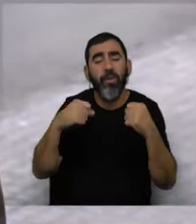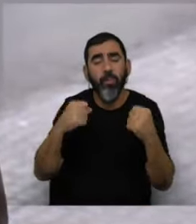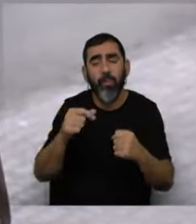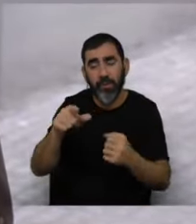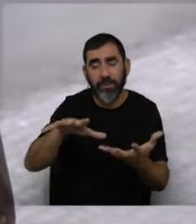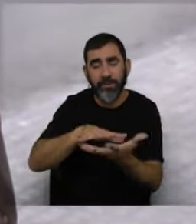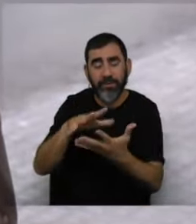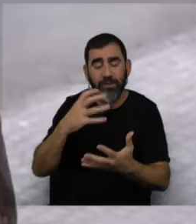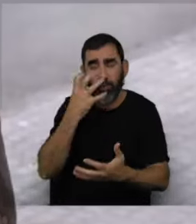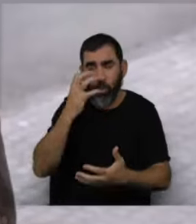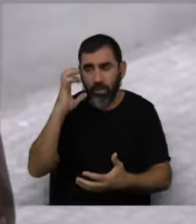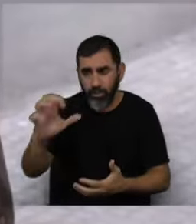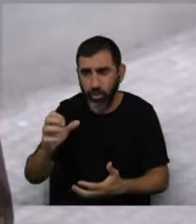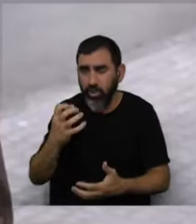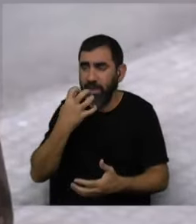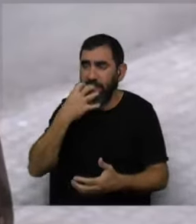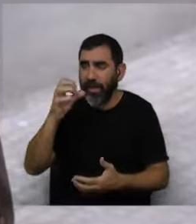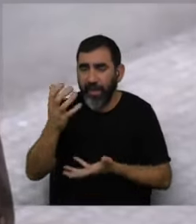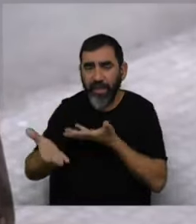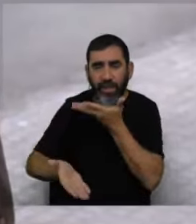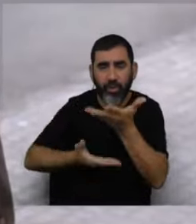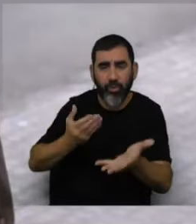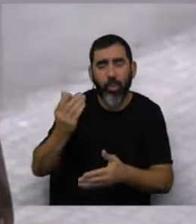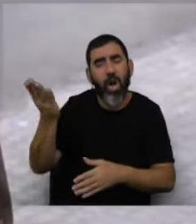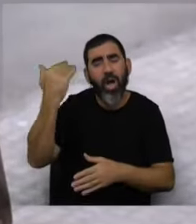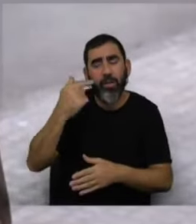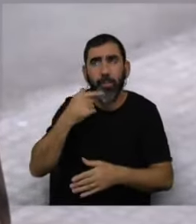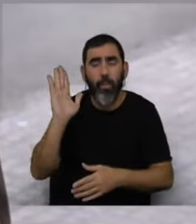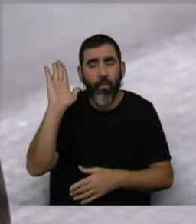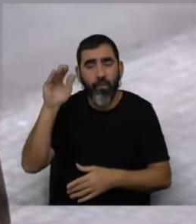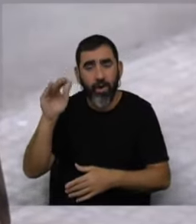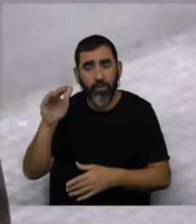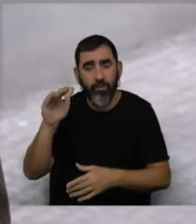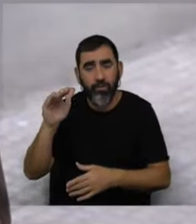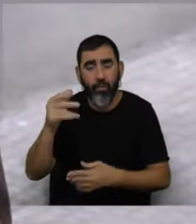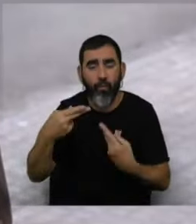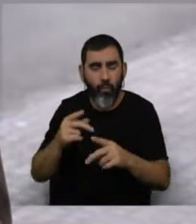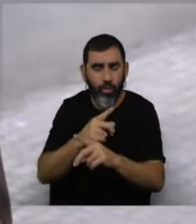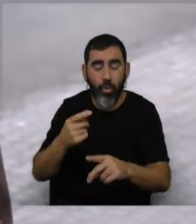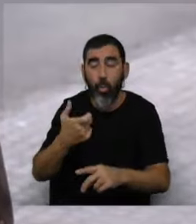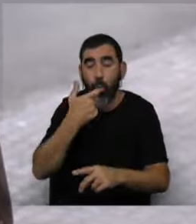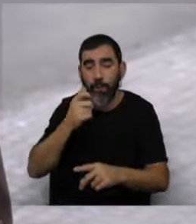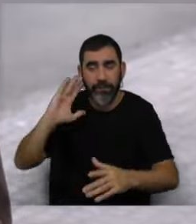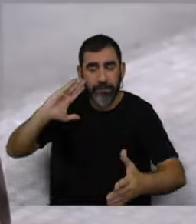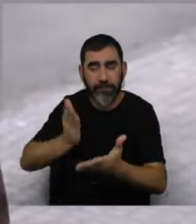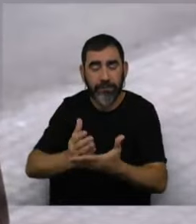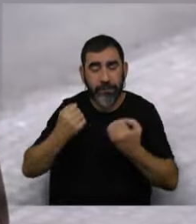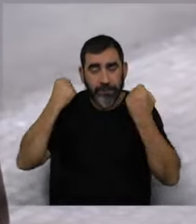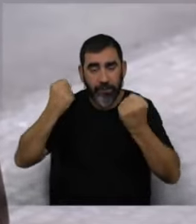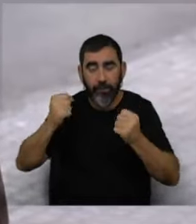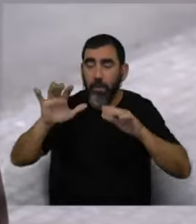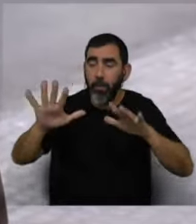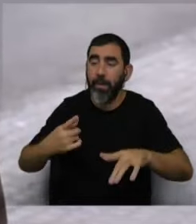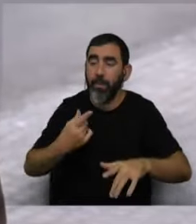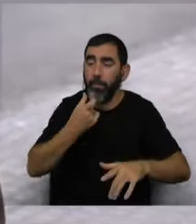pasan este tipo de cosas eh Porque en en otras ocasiones sobre todo en el basquetbol el fú se da los árbitros sancionan las hinchadas hacen parar